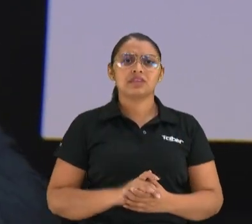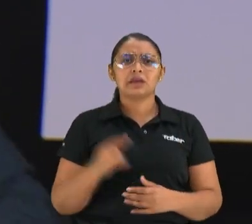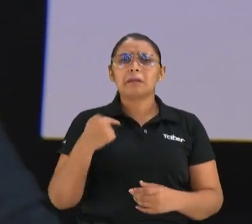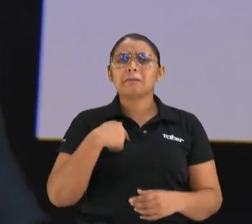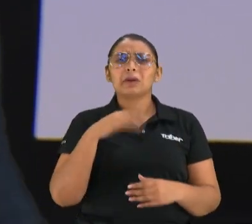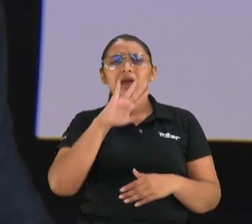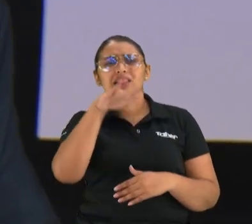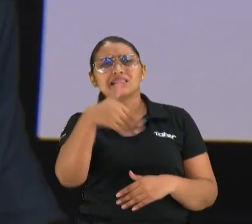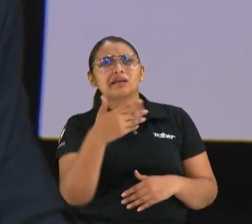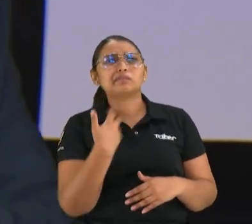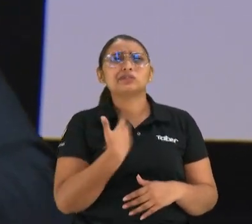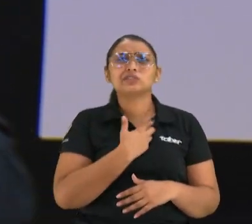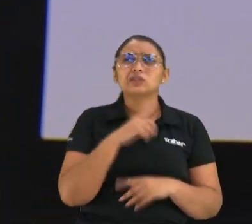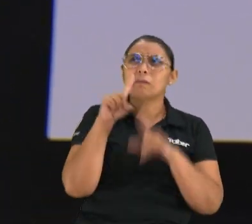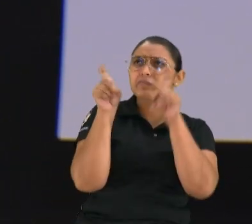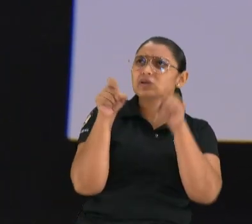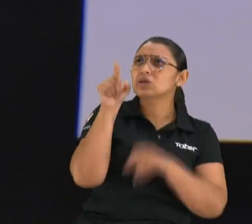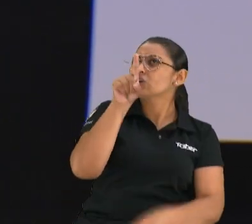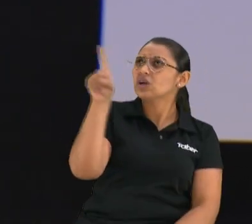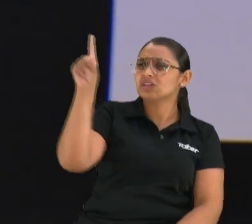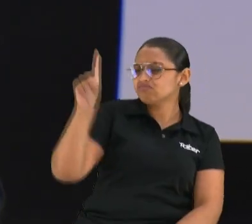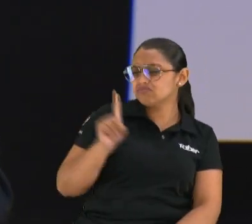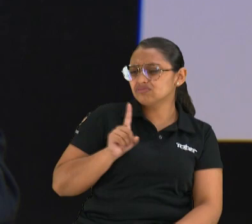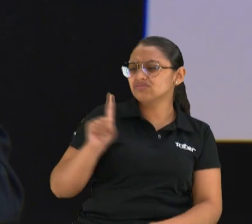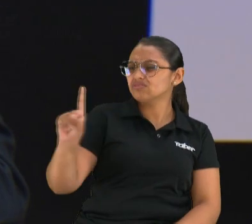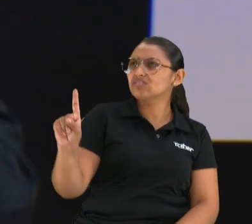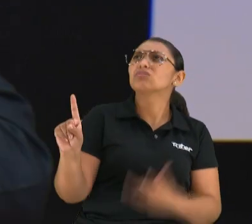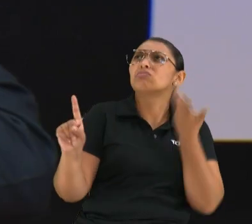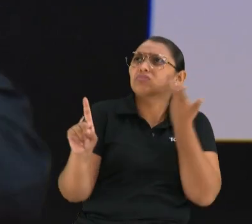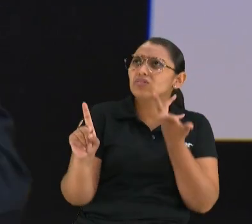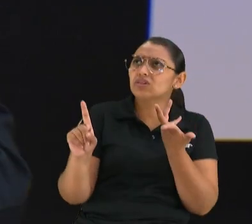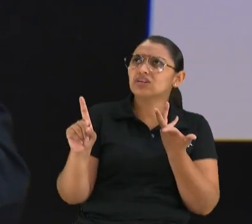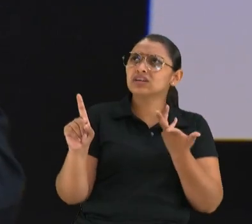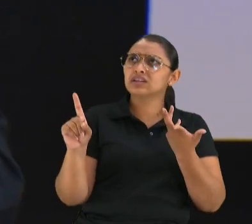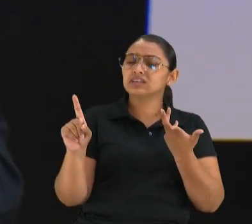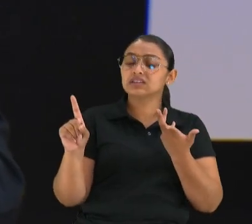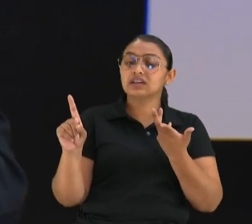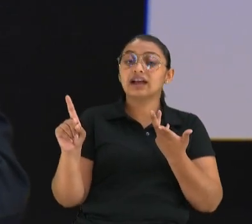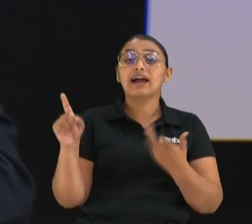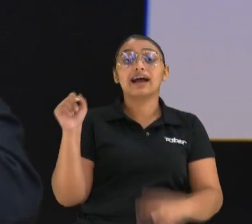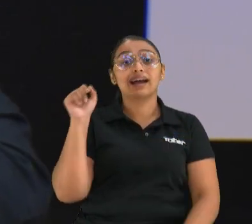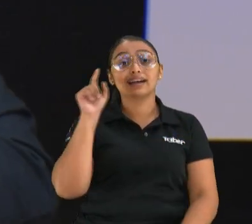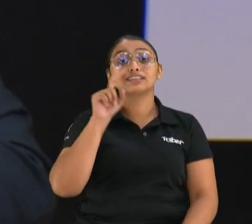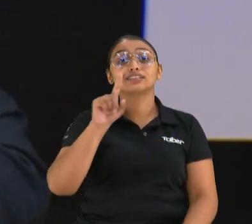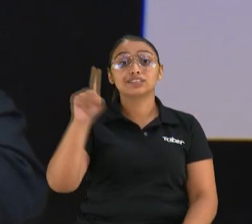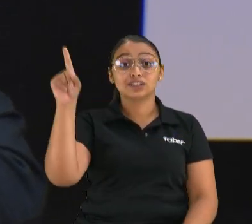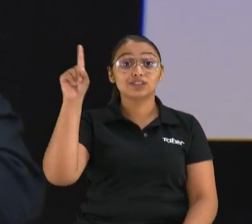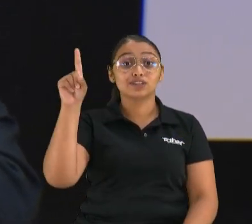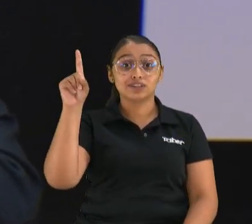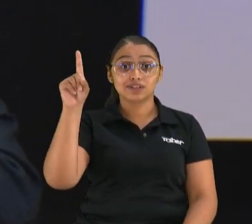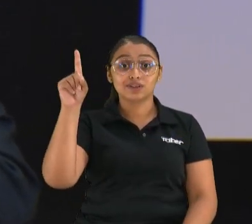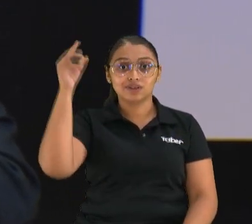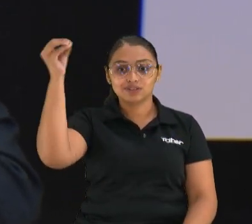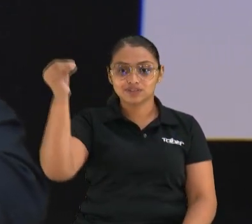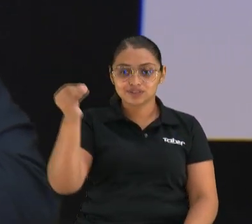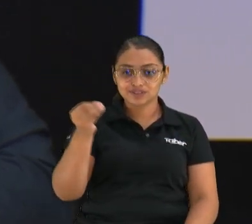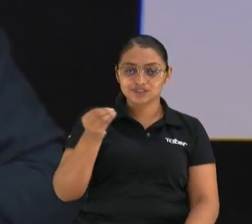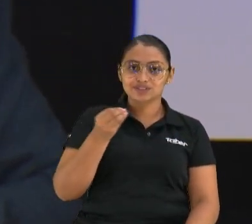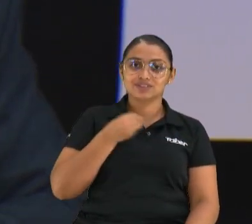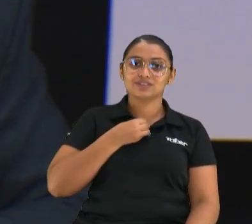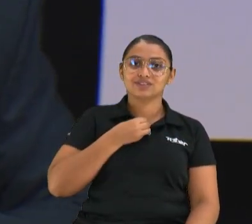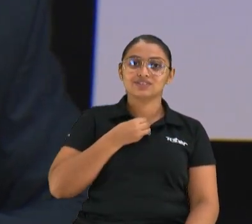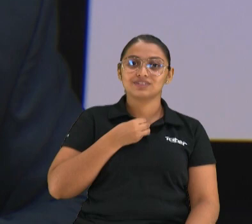porque Dios no me respalda porque Dios porque fue Dios ya lo vamos a ver quién puso eso en ti y no como una prueba